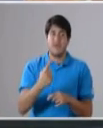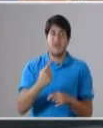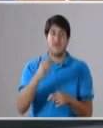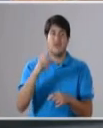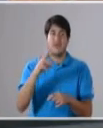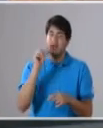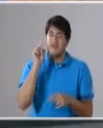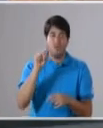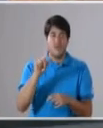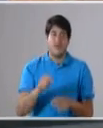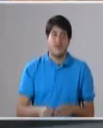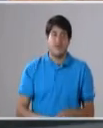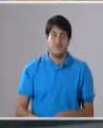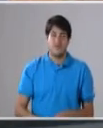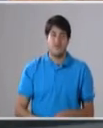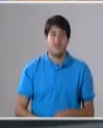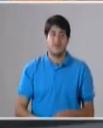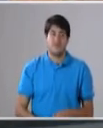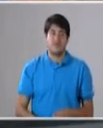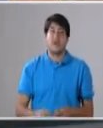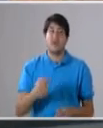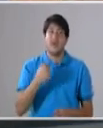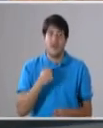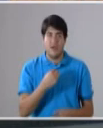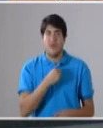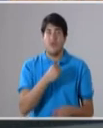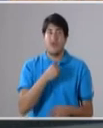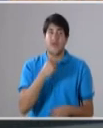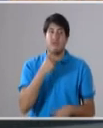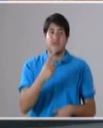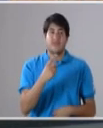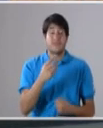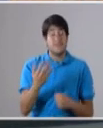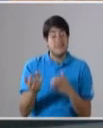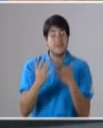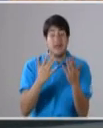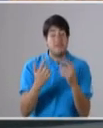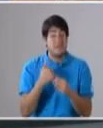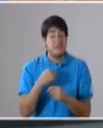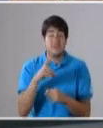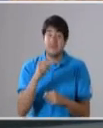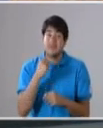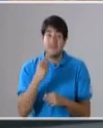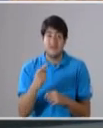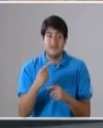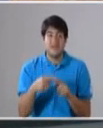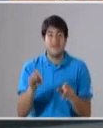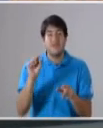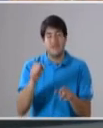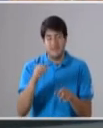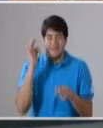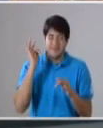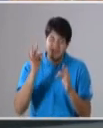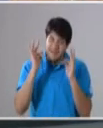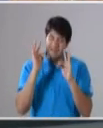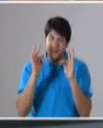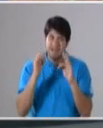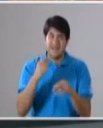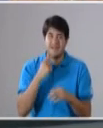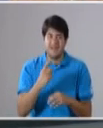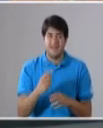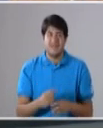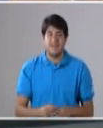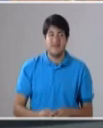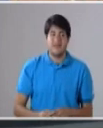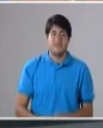fue eso. Lo que he estado tratando de decir, tal vez ni lo dije, ¿va? Sino que he estado tratando de decir, por eso quiero una